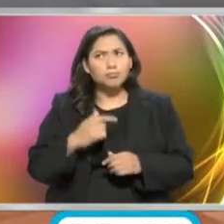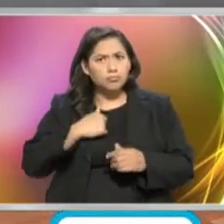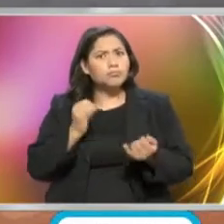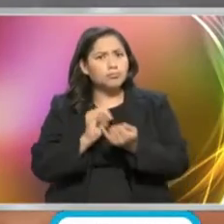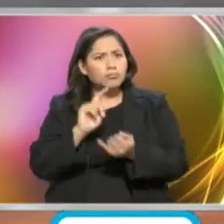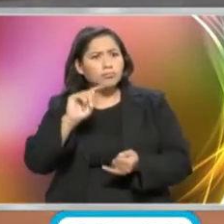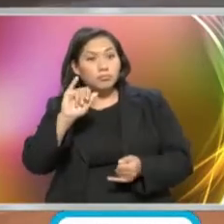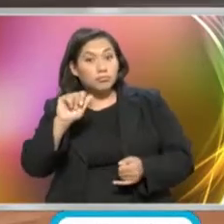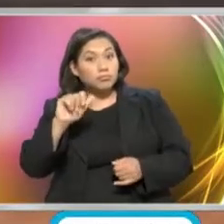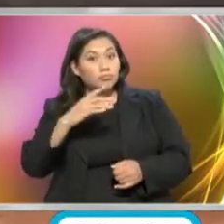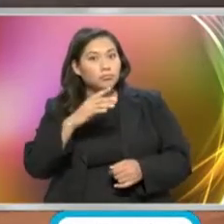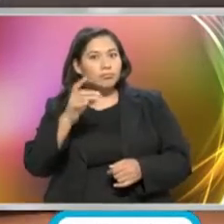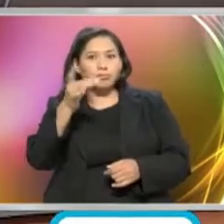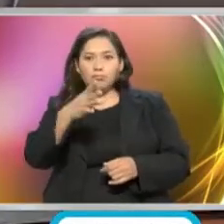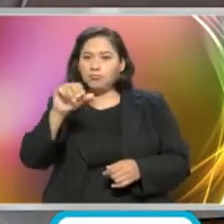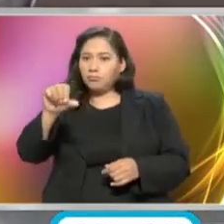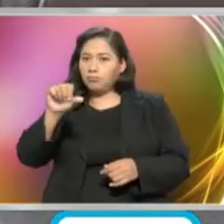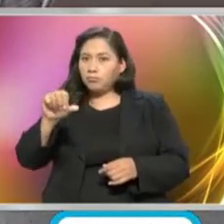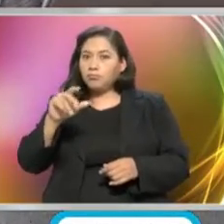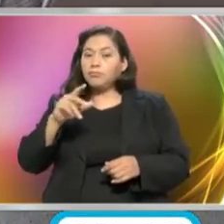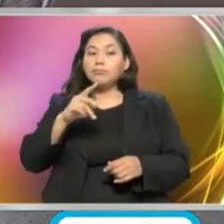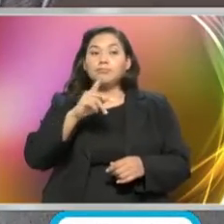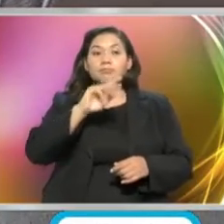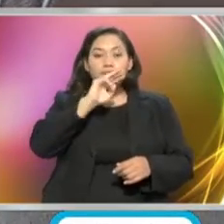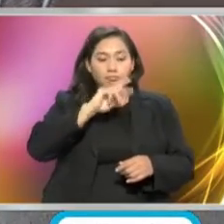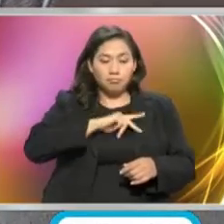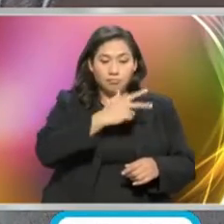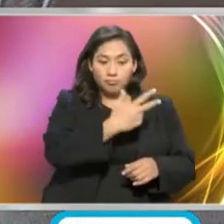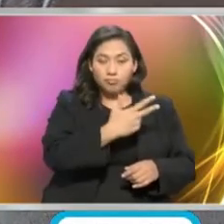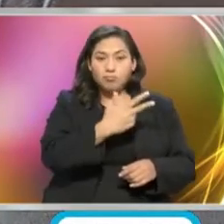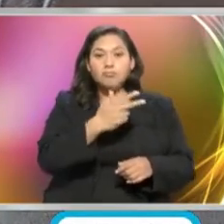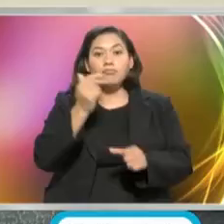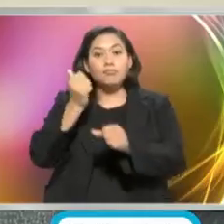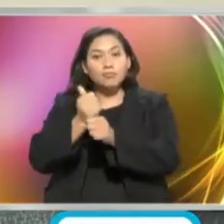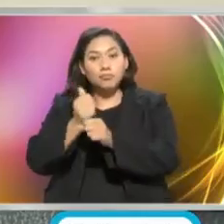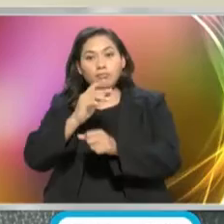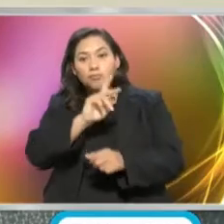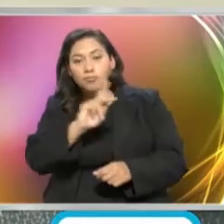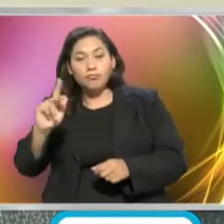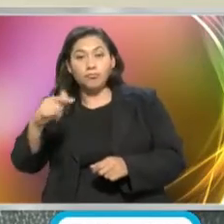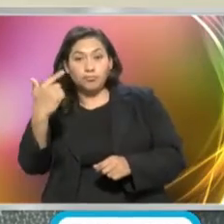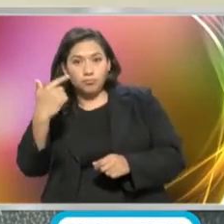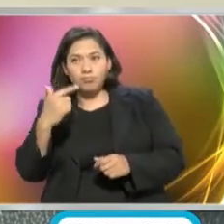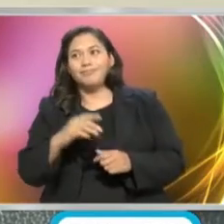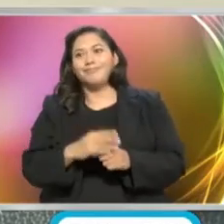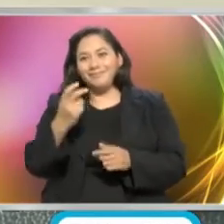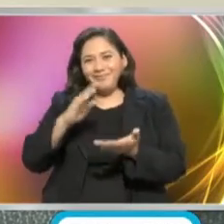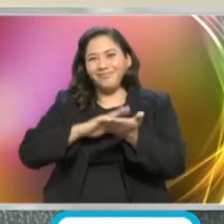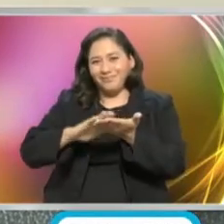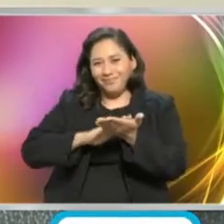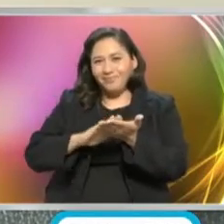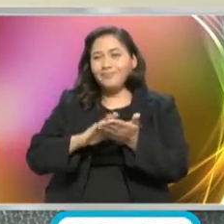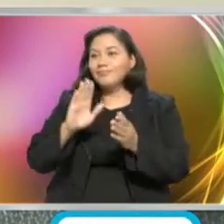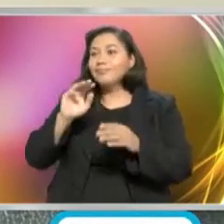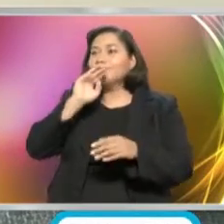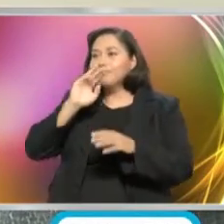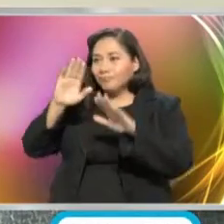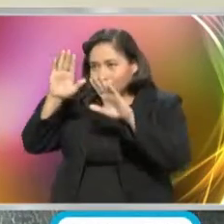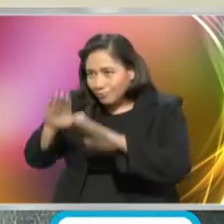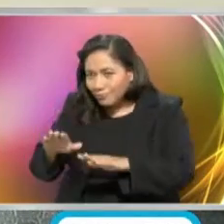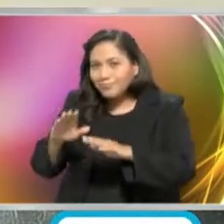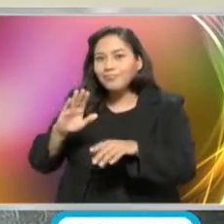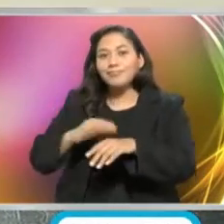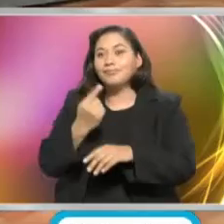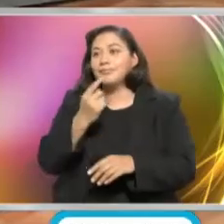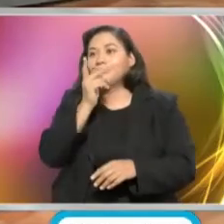que tuvo 16. Sí. Yo mi mamá son 8 hermanos y mis abuelos todos son de 12. Bueno, ahí venía la Sí. broma de le vamos a poner un pedestal a mi mamá, pero para que ya mi papá